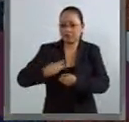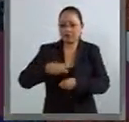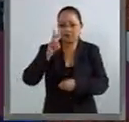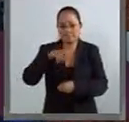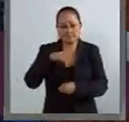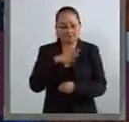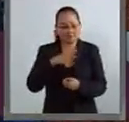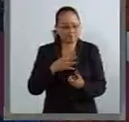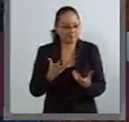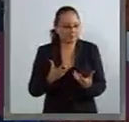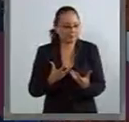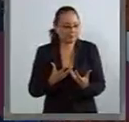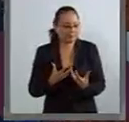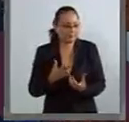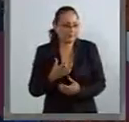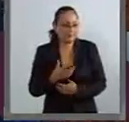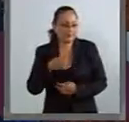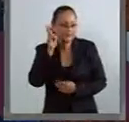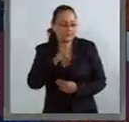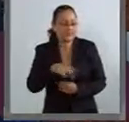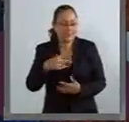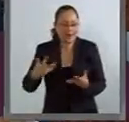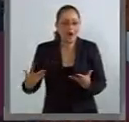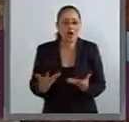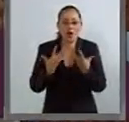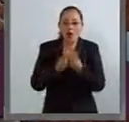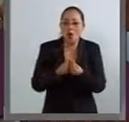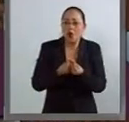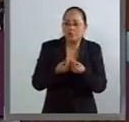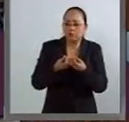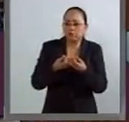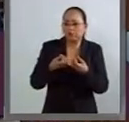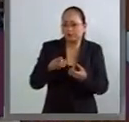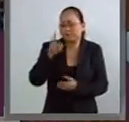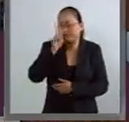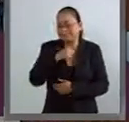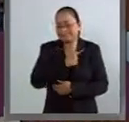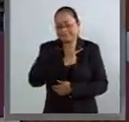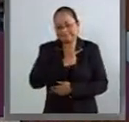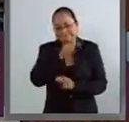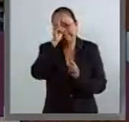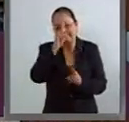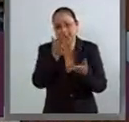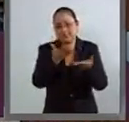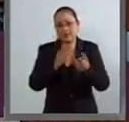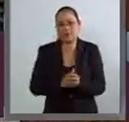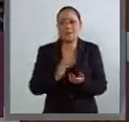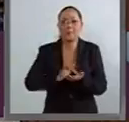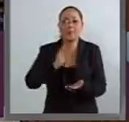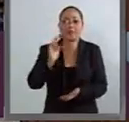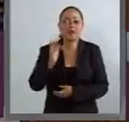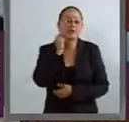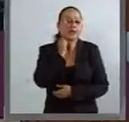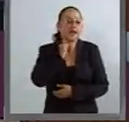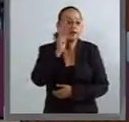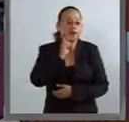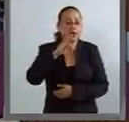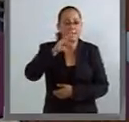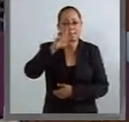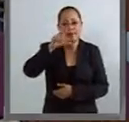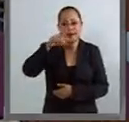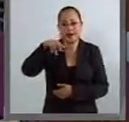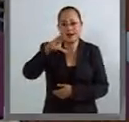estar con todos ustedes. Y bueno, principalmente agradecerle a la senadora Blanca Alcalá,